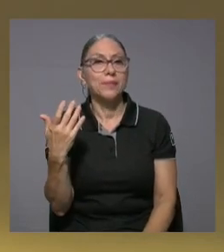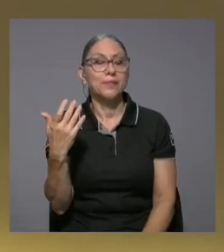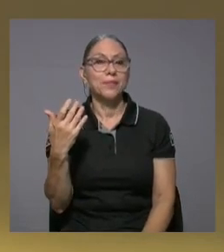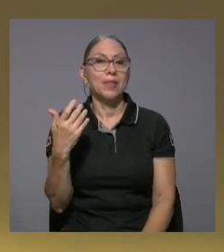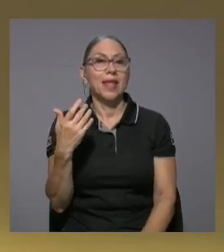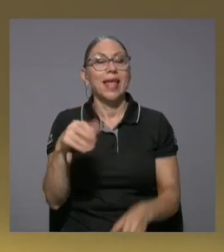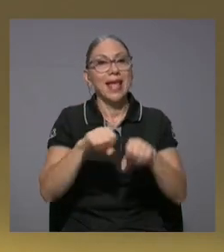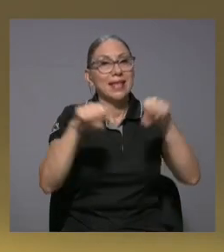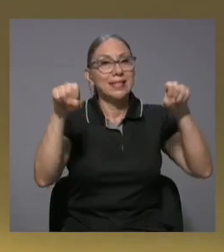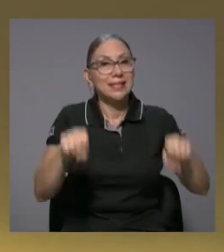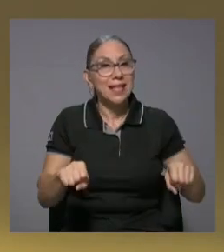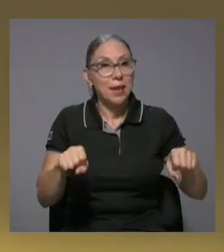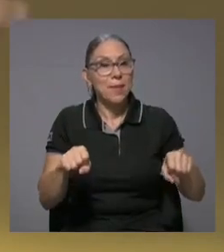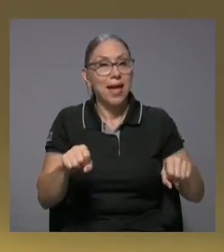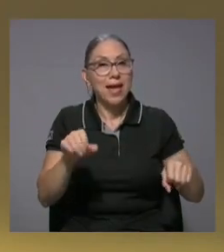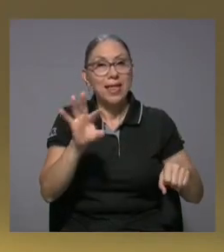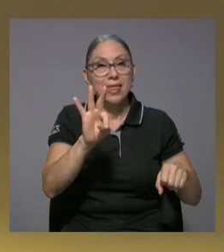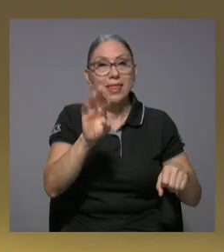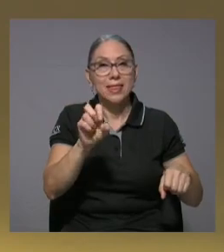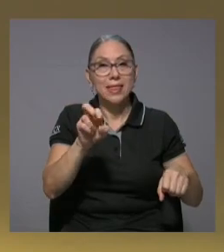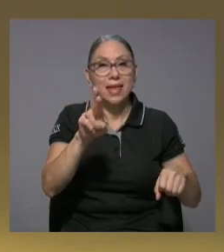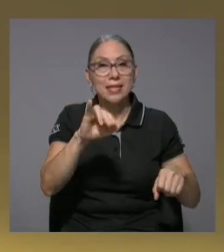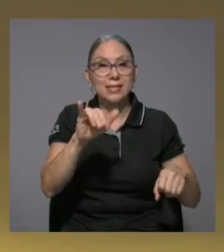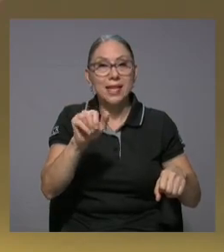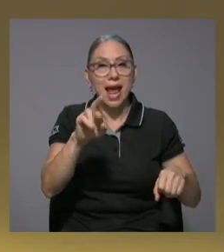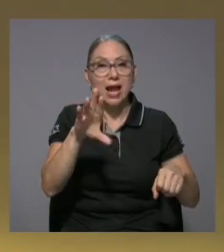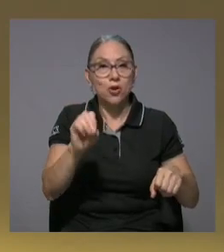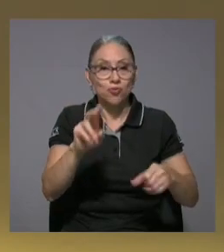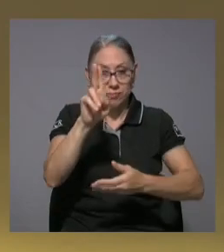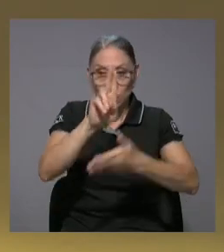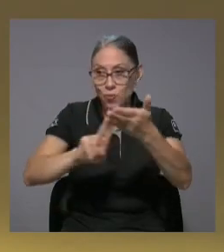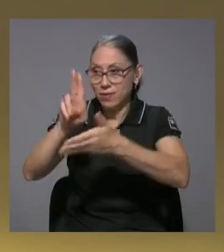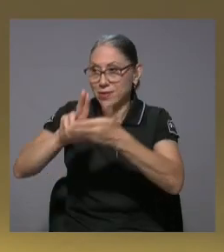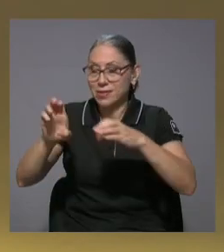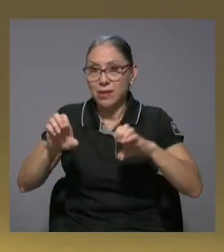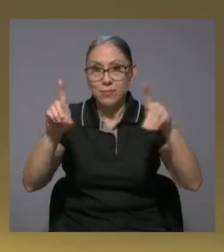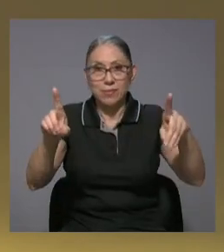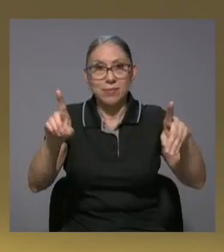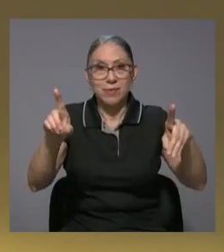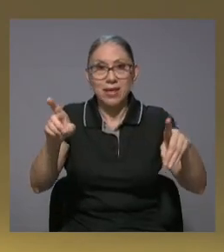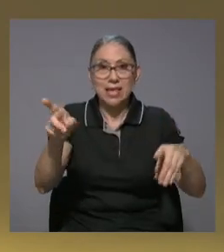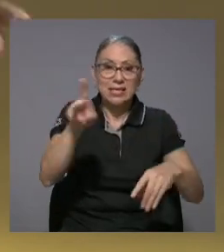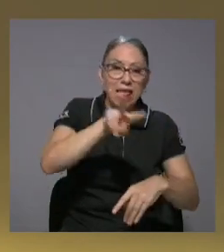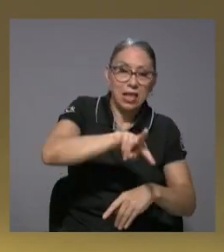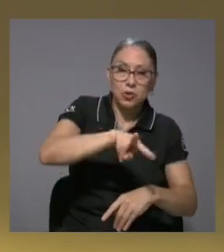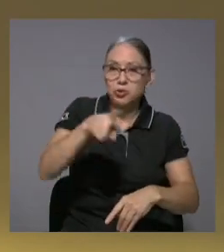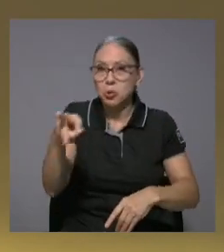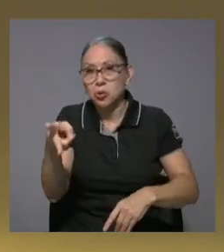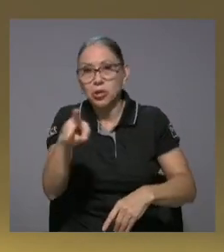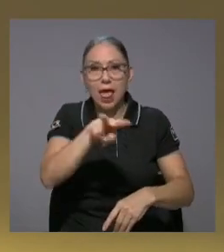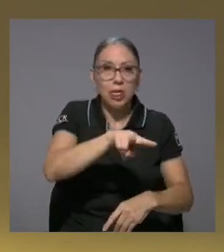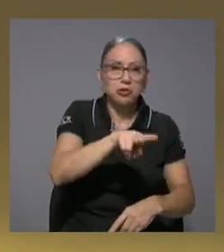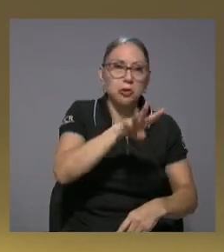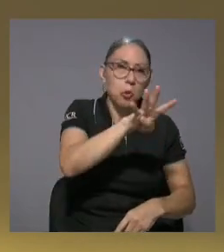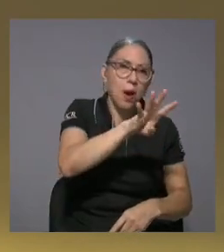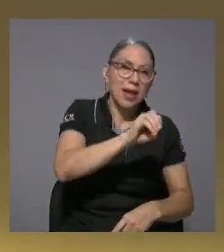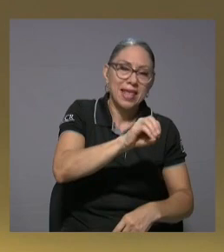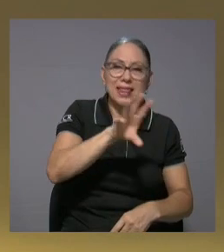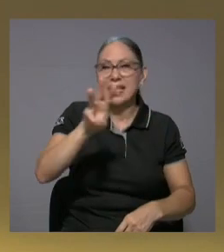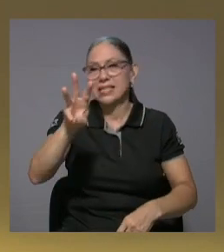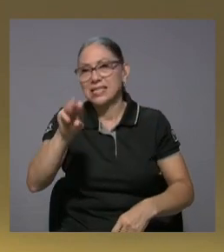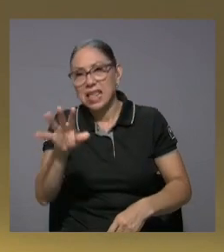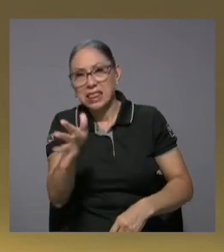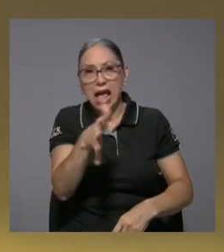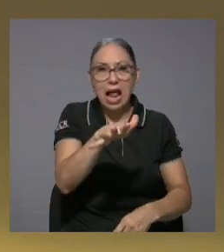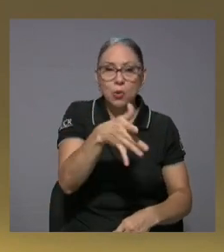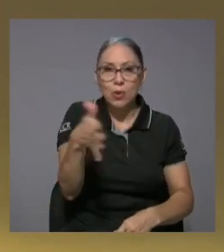el sistema terciario está de los dos lados, debe haber como un 40, 60 o algo así, y